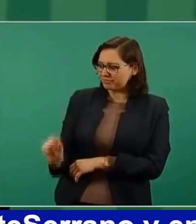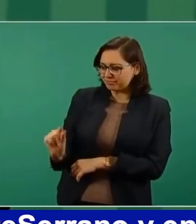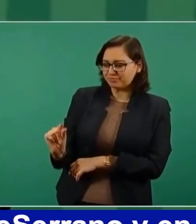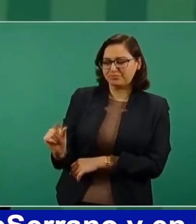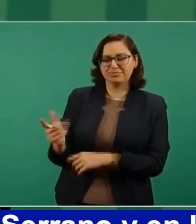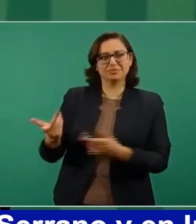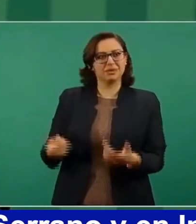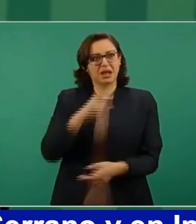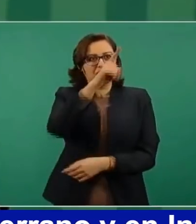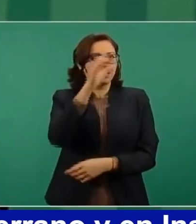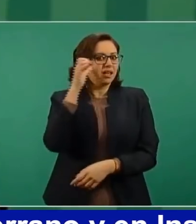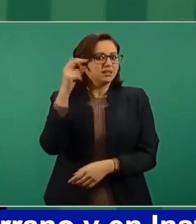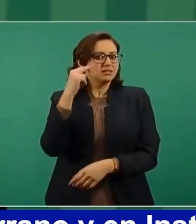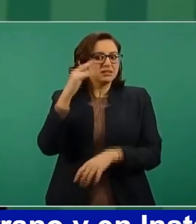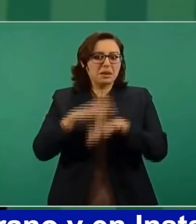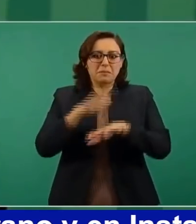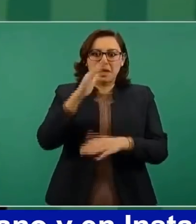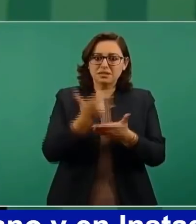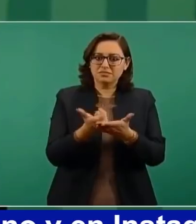que en China.